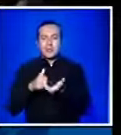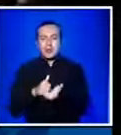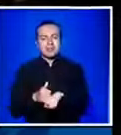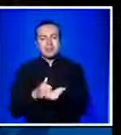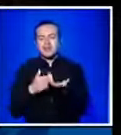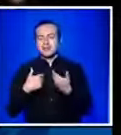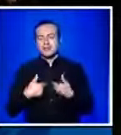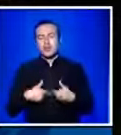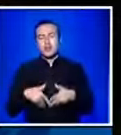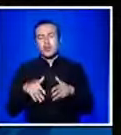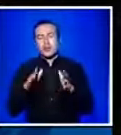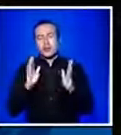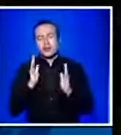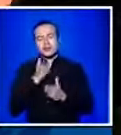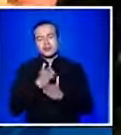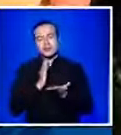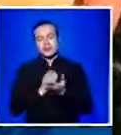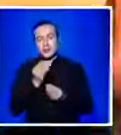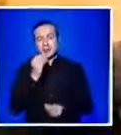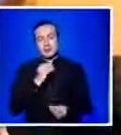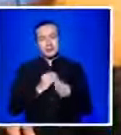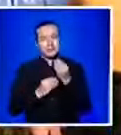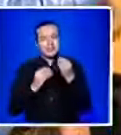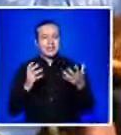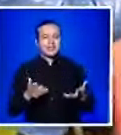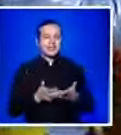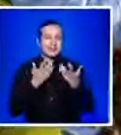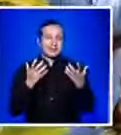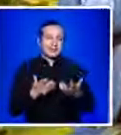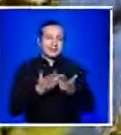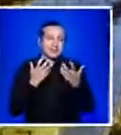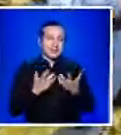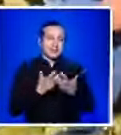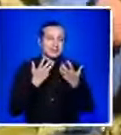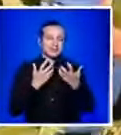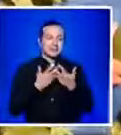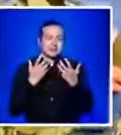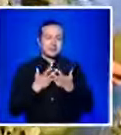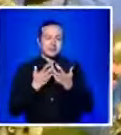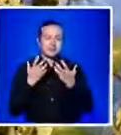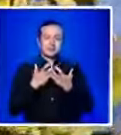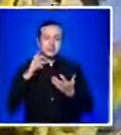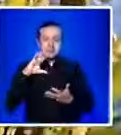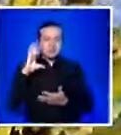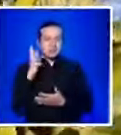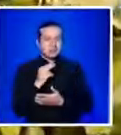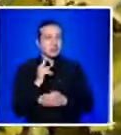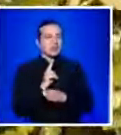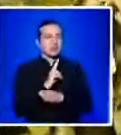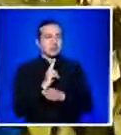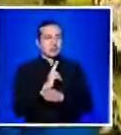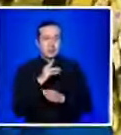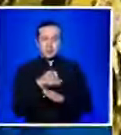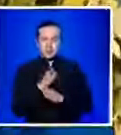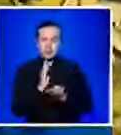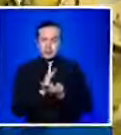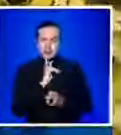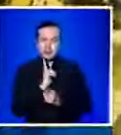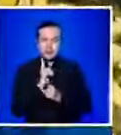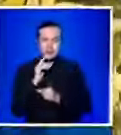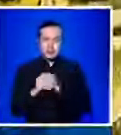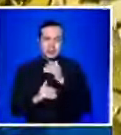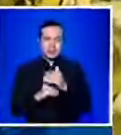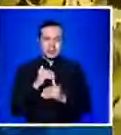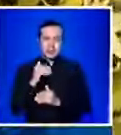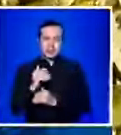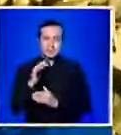que haya. En ensaladas se le pone también, en todo se ocupa el aguacate. Seguimos cosechando, seguimos caminando,